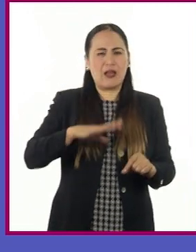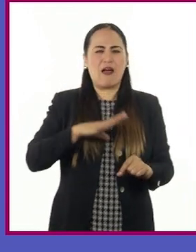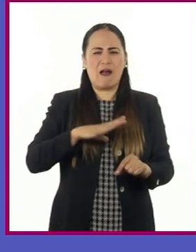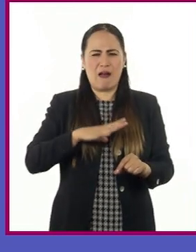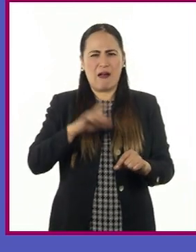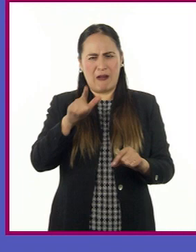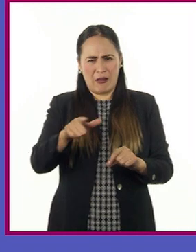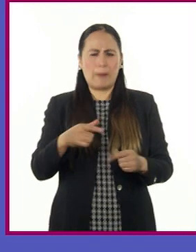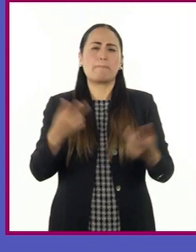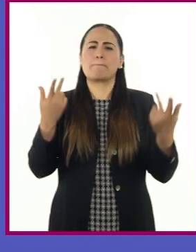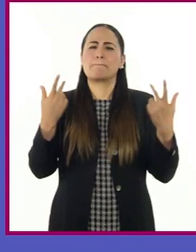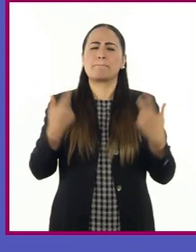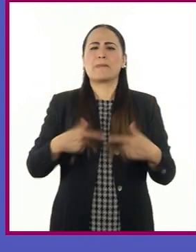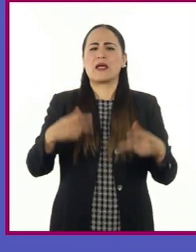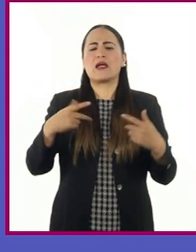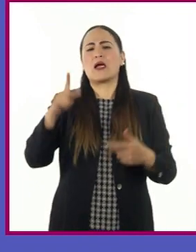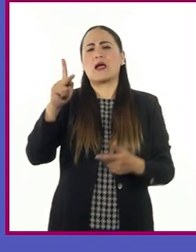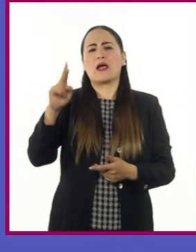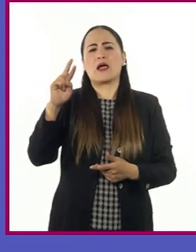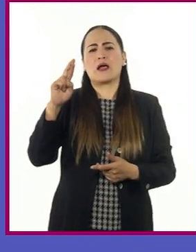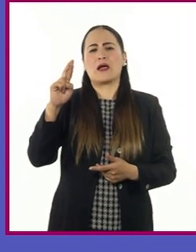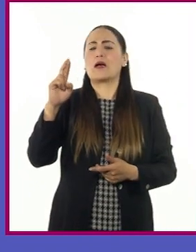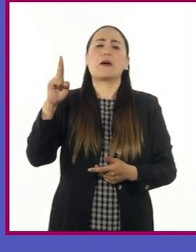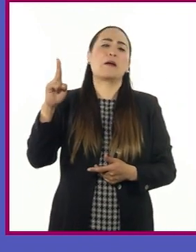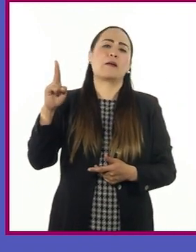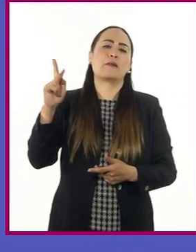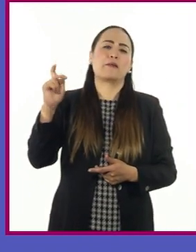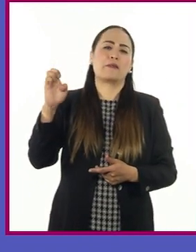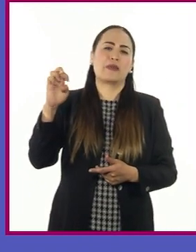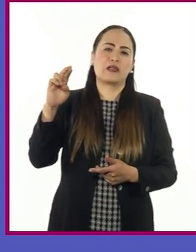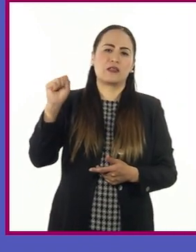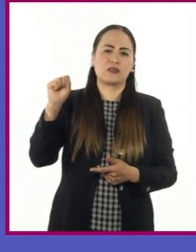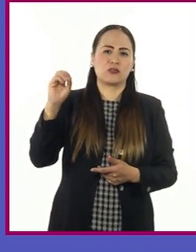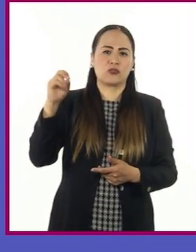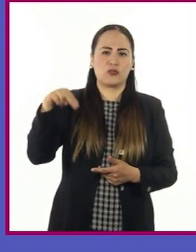de personificación. ¿Podrá